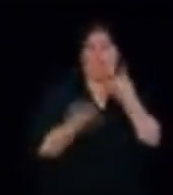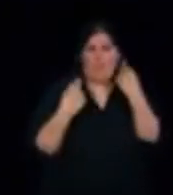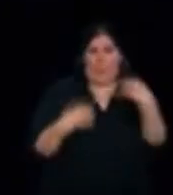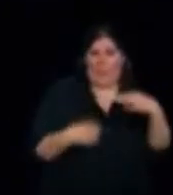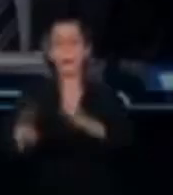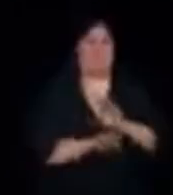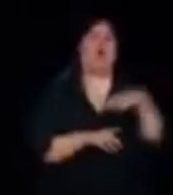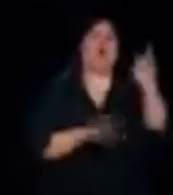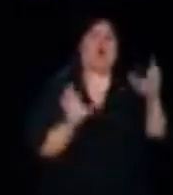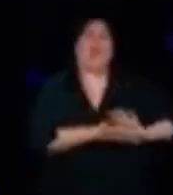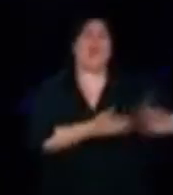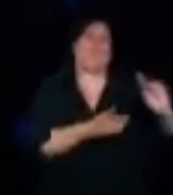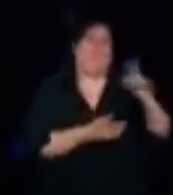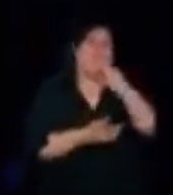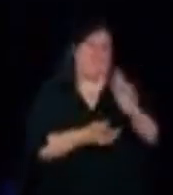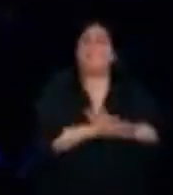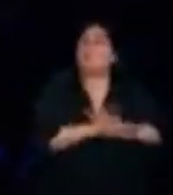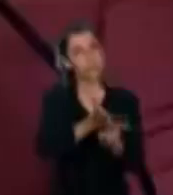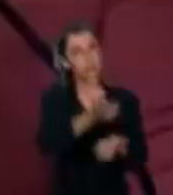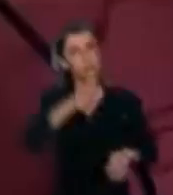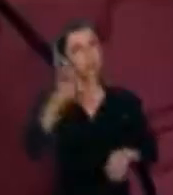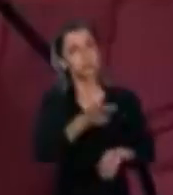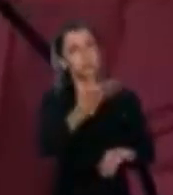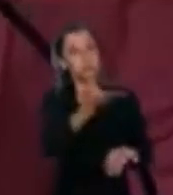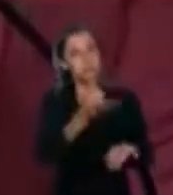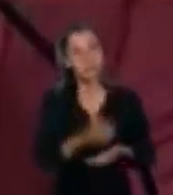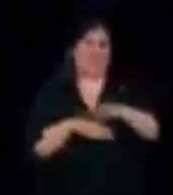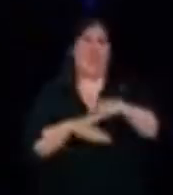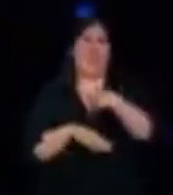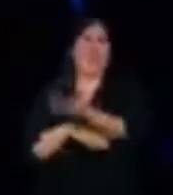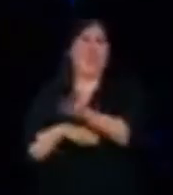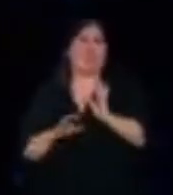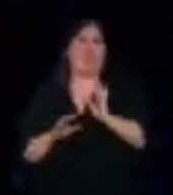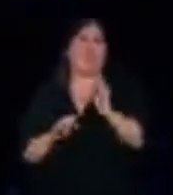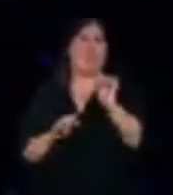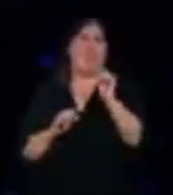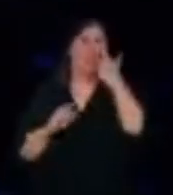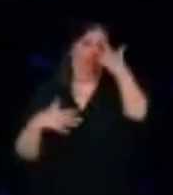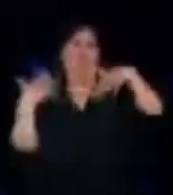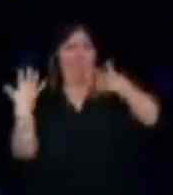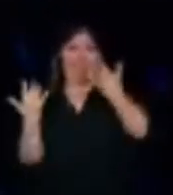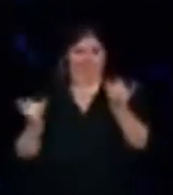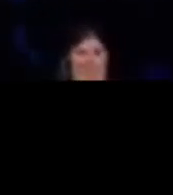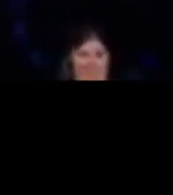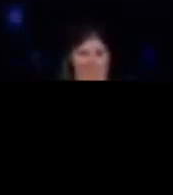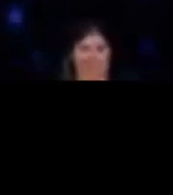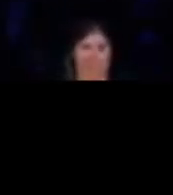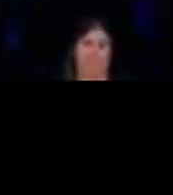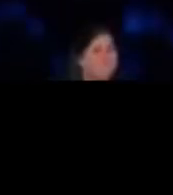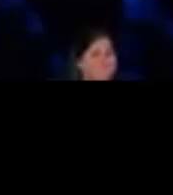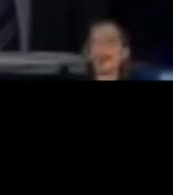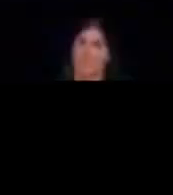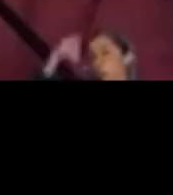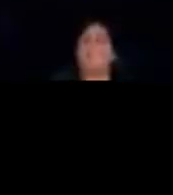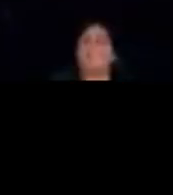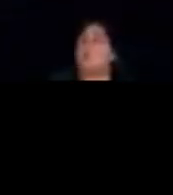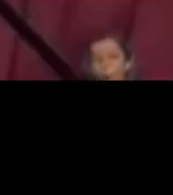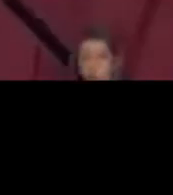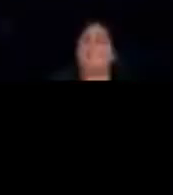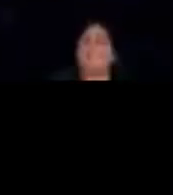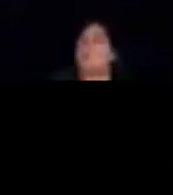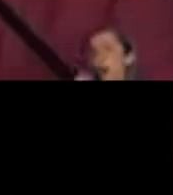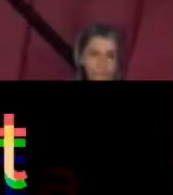queremos la vieja despeinada de patrich es hora de poner en pie una nueva